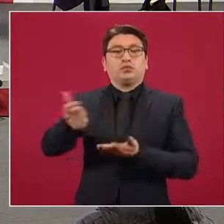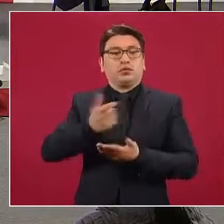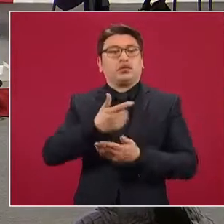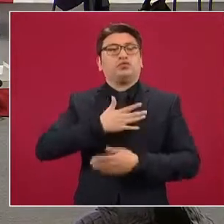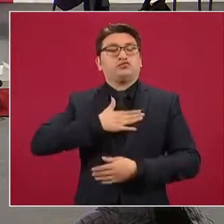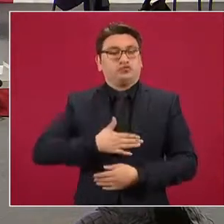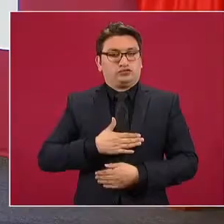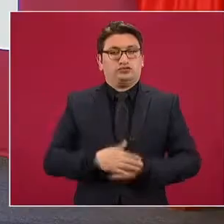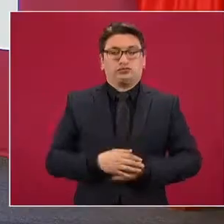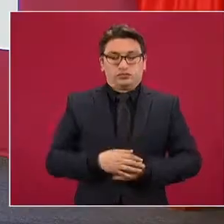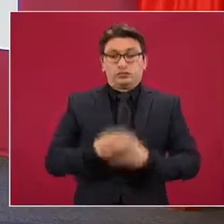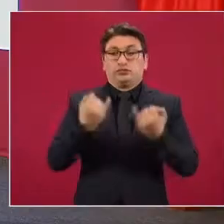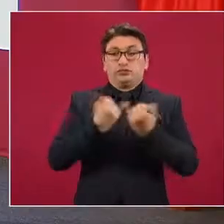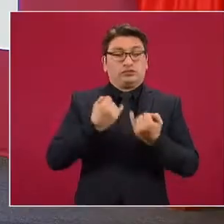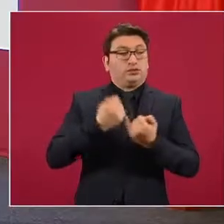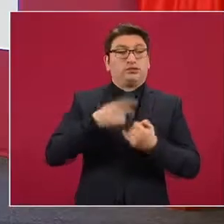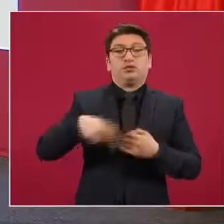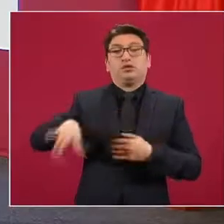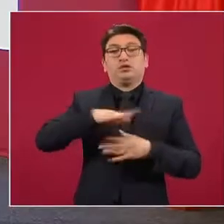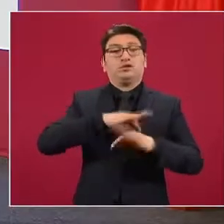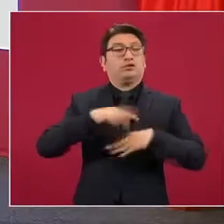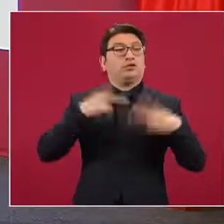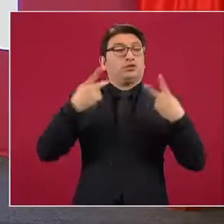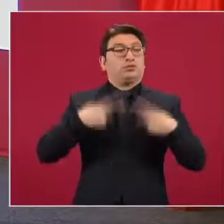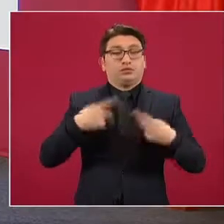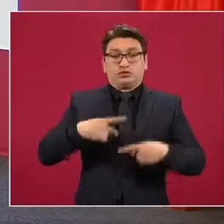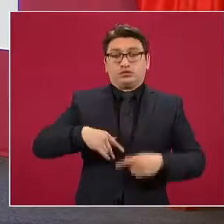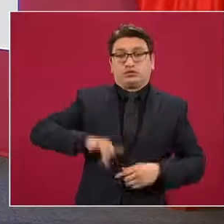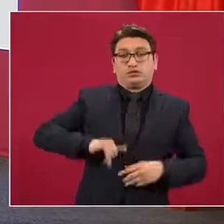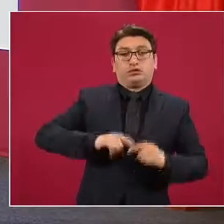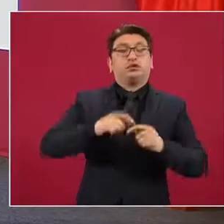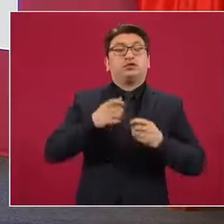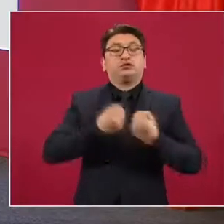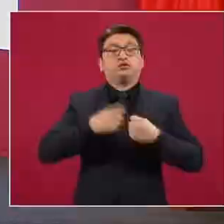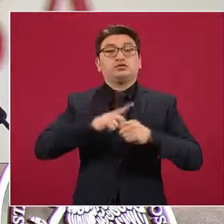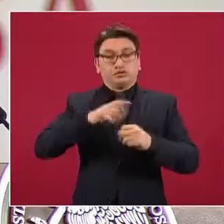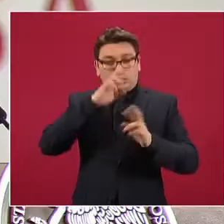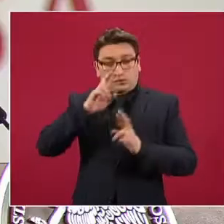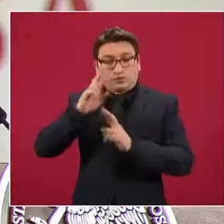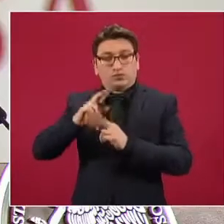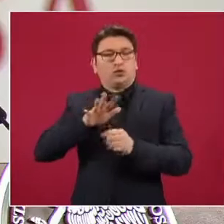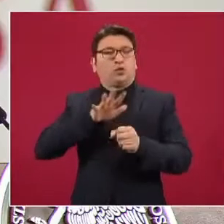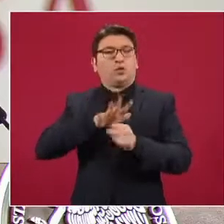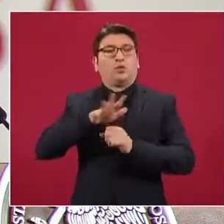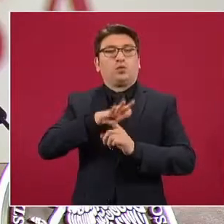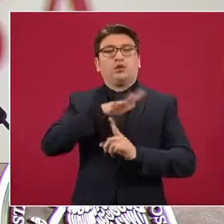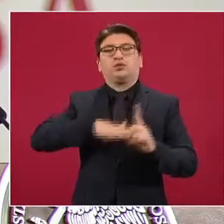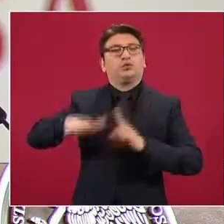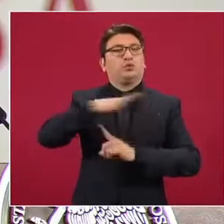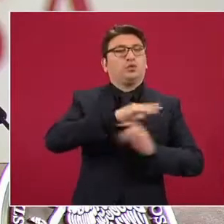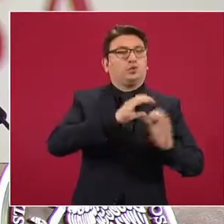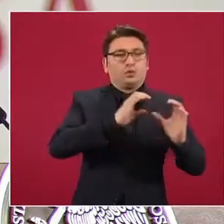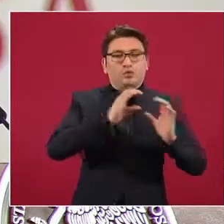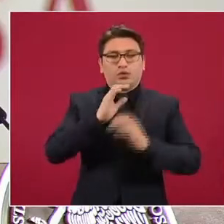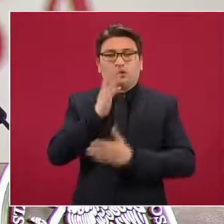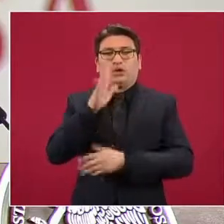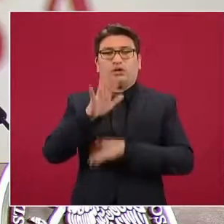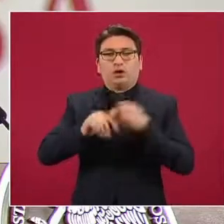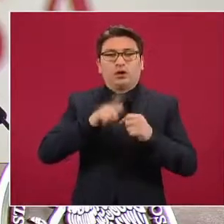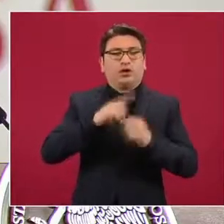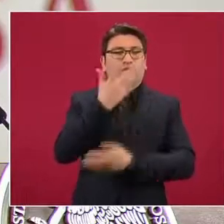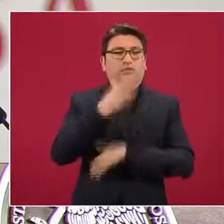se respetan los intereses superiores del país y de la sociedad, tales como el cuidado del medio ambiente y la preservación